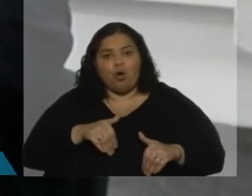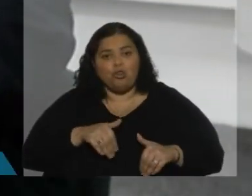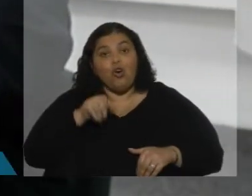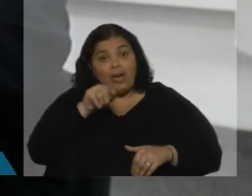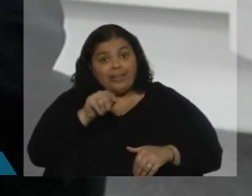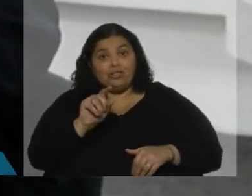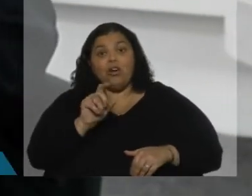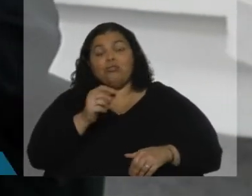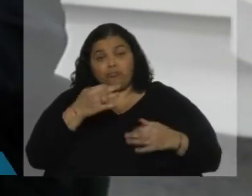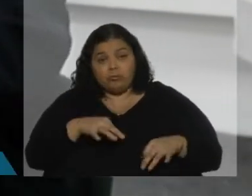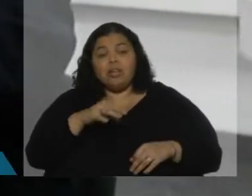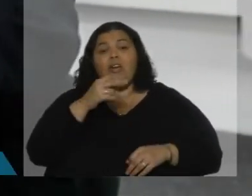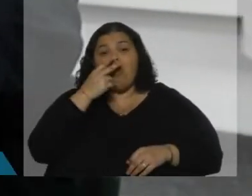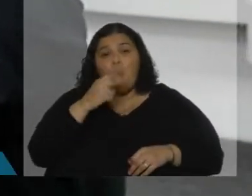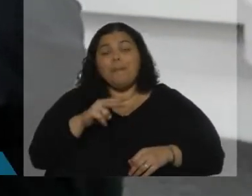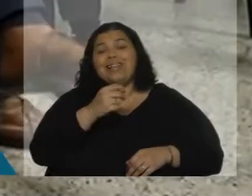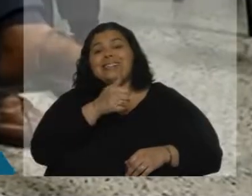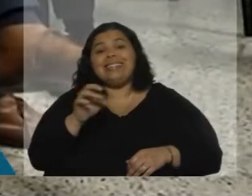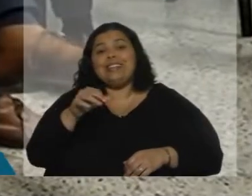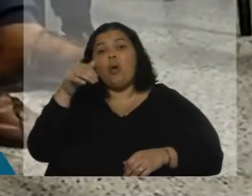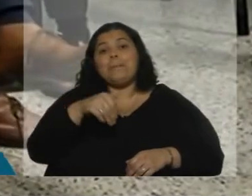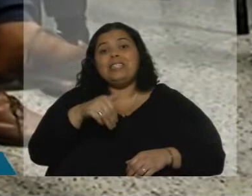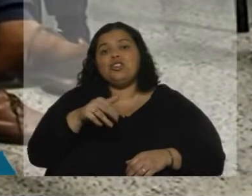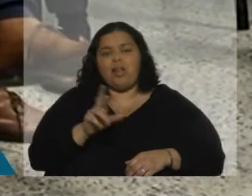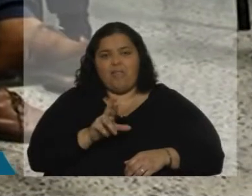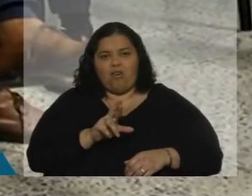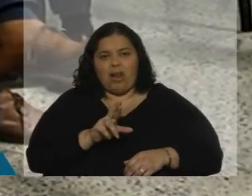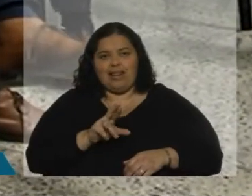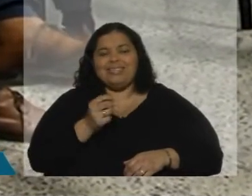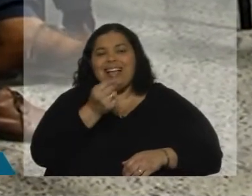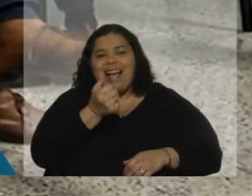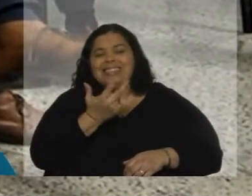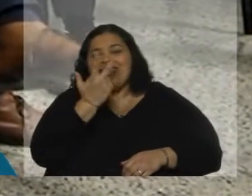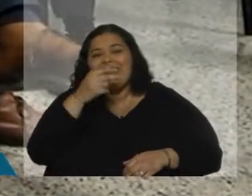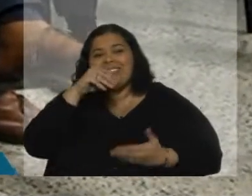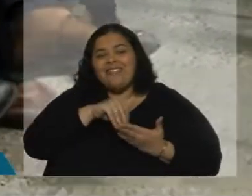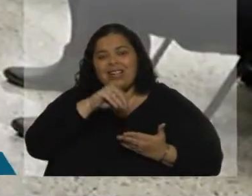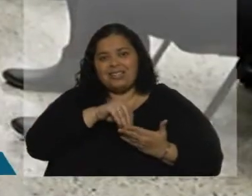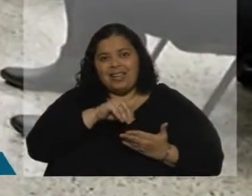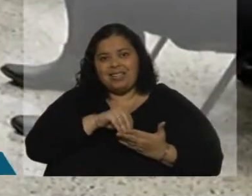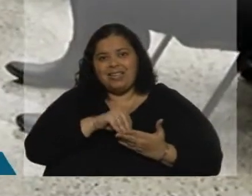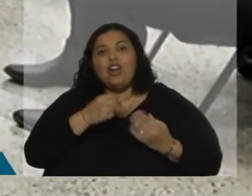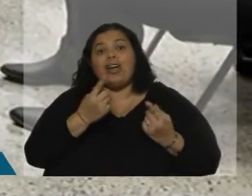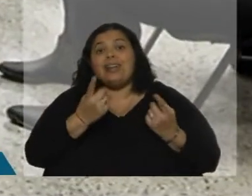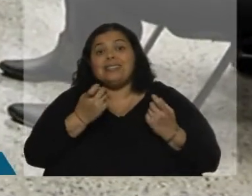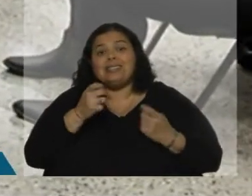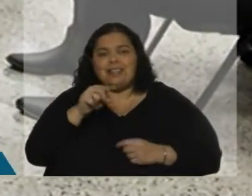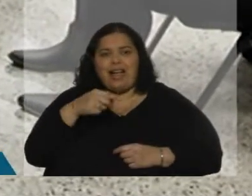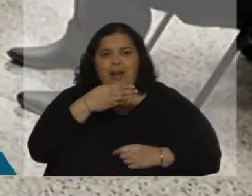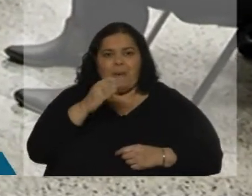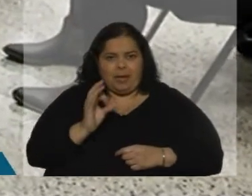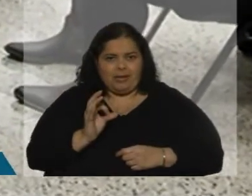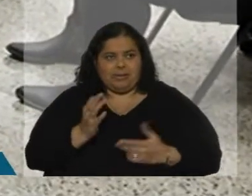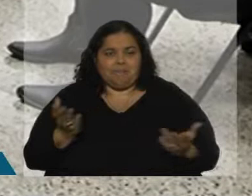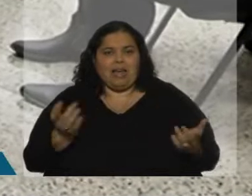significan 2600 millones de dólares casi 3 veces la asistencia financiera que necesita el pp es entonces